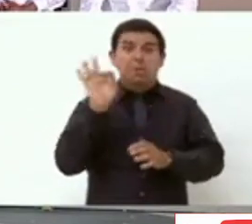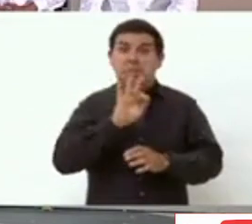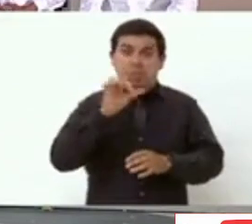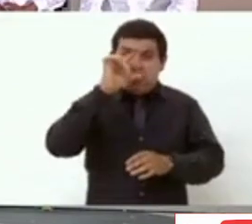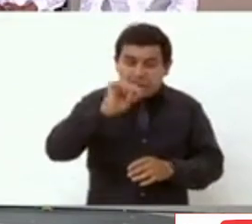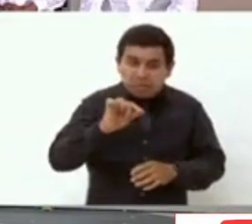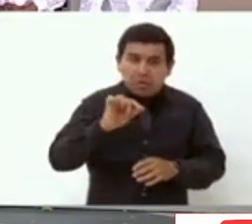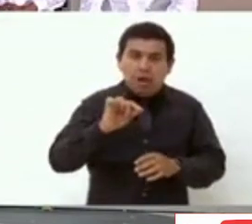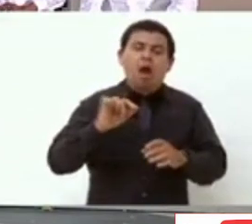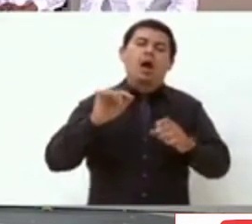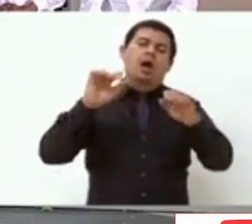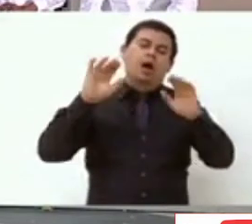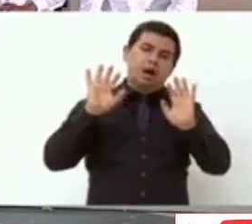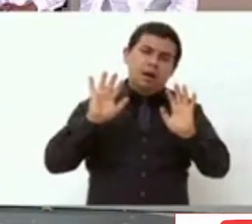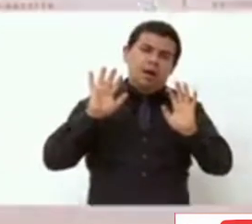si no se puede,